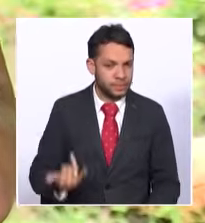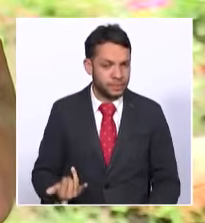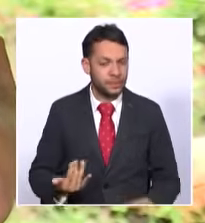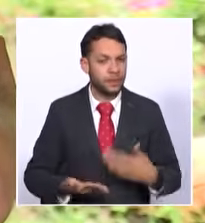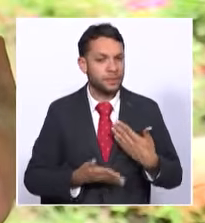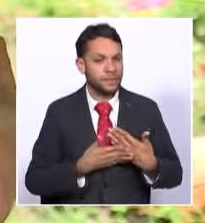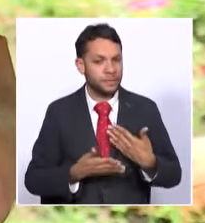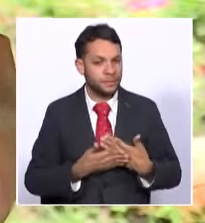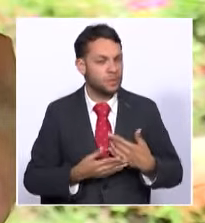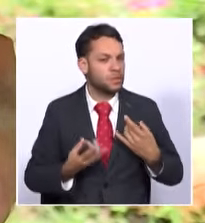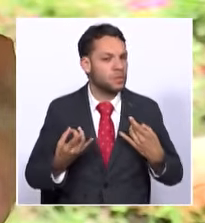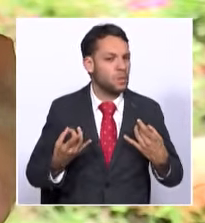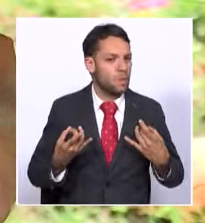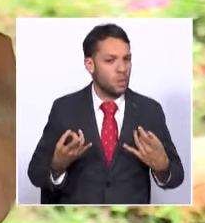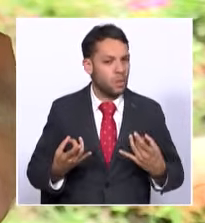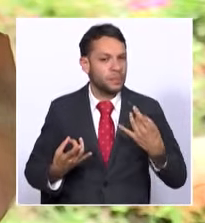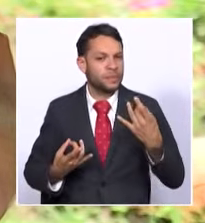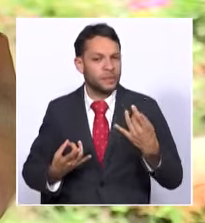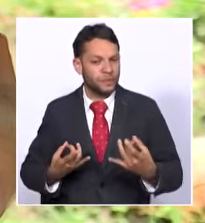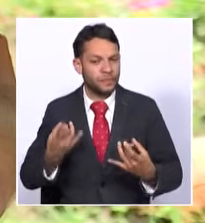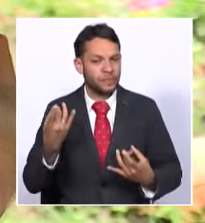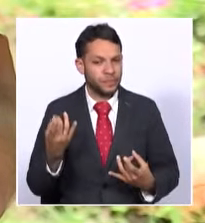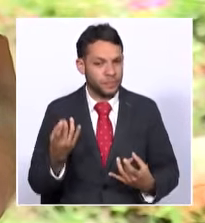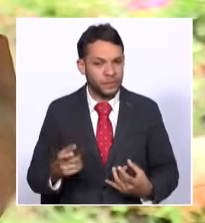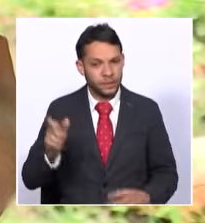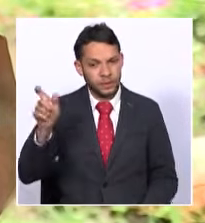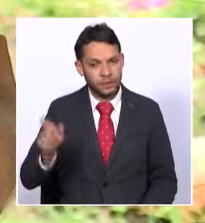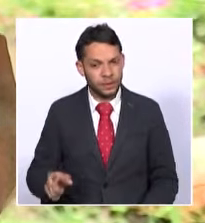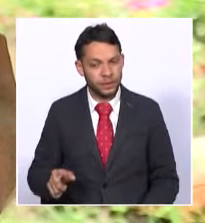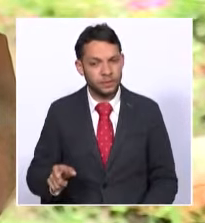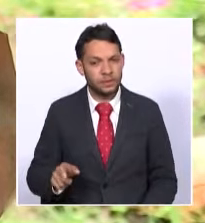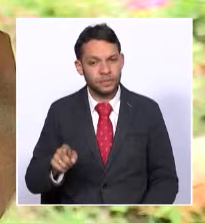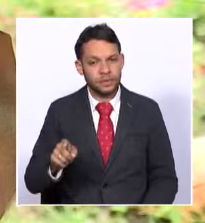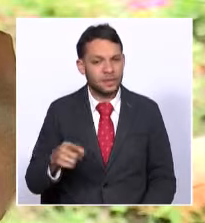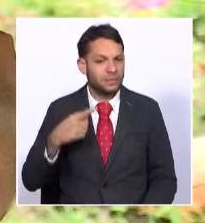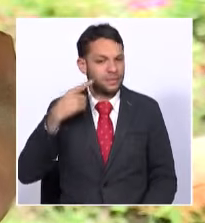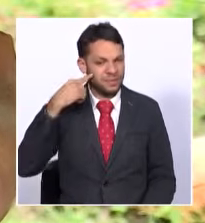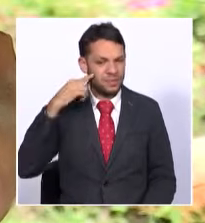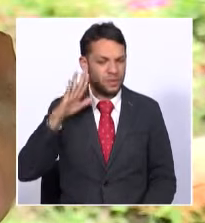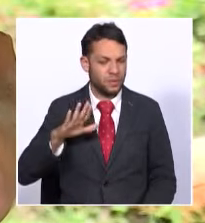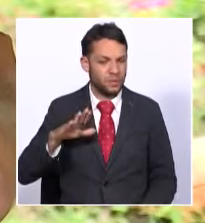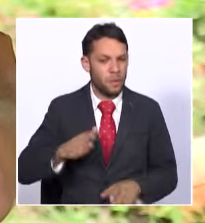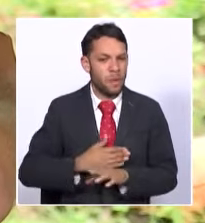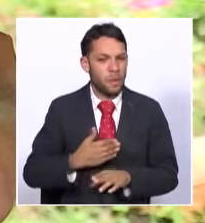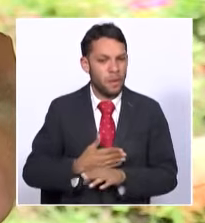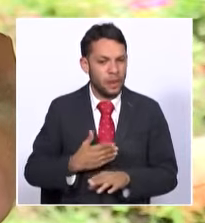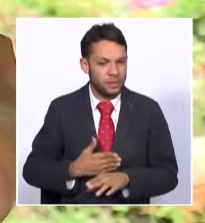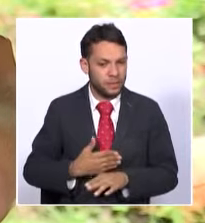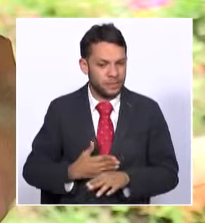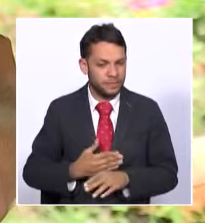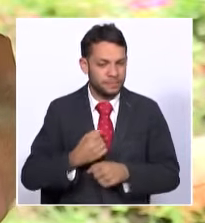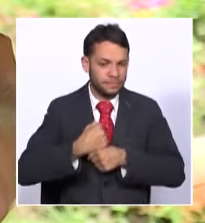irradiarse muchas veces, lo que la gente y las personas llaman la ciática, pero es porque hay una compresión acá. Puede